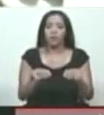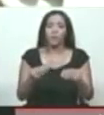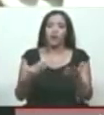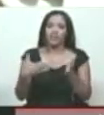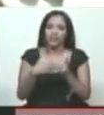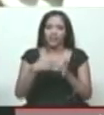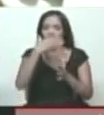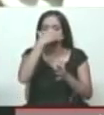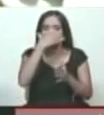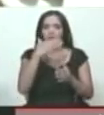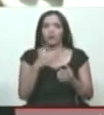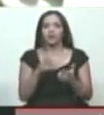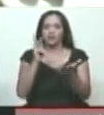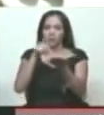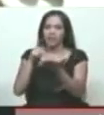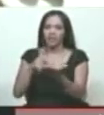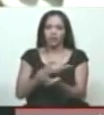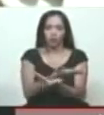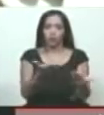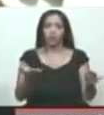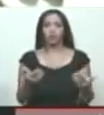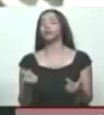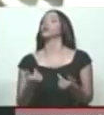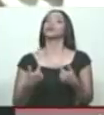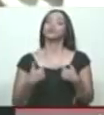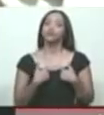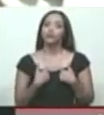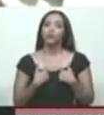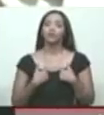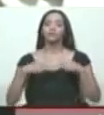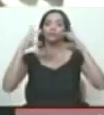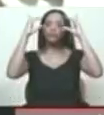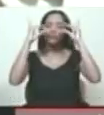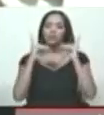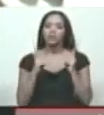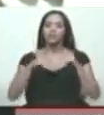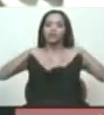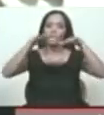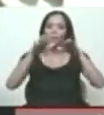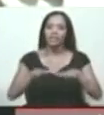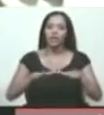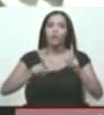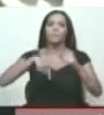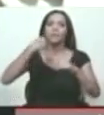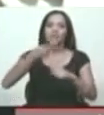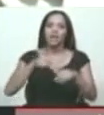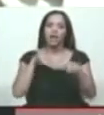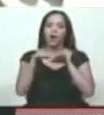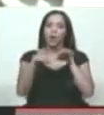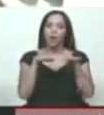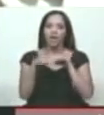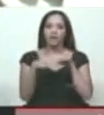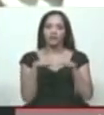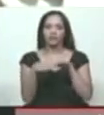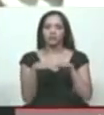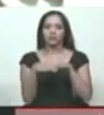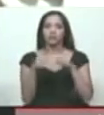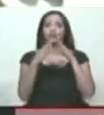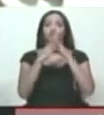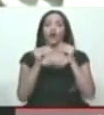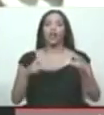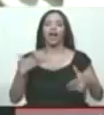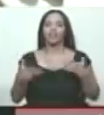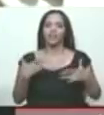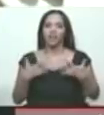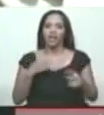todo el sistema. Por eso yo ratifiqué la decisión de suspender mañana jueves todas las